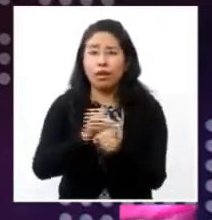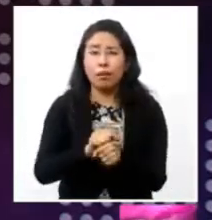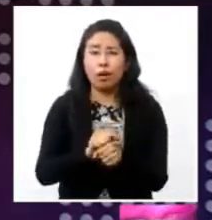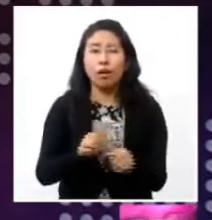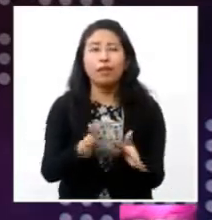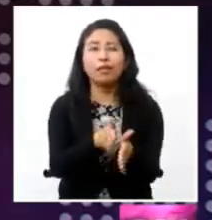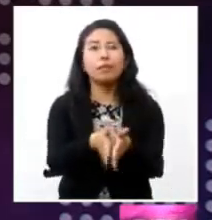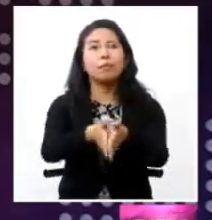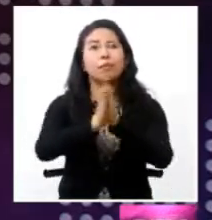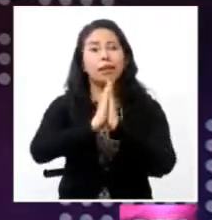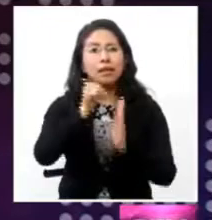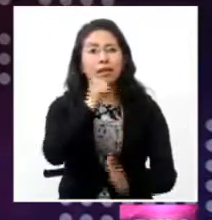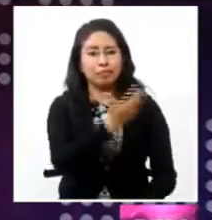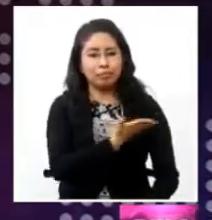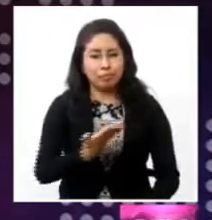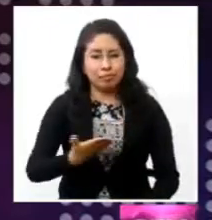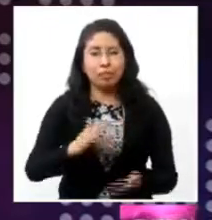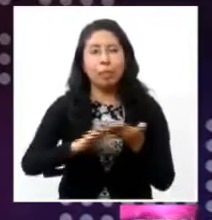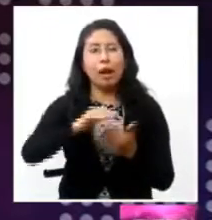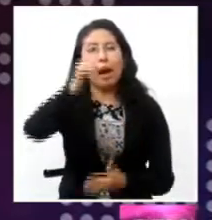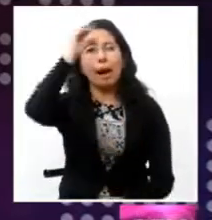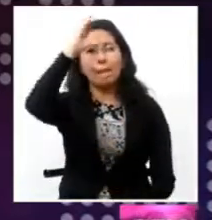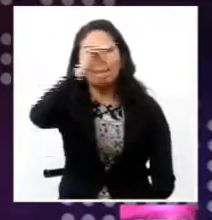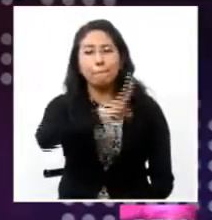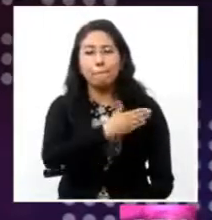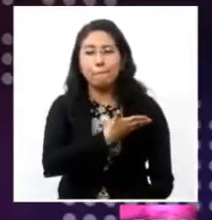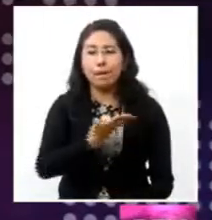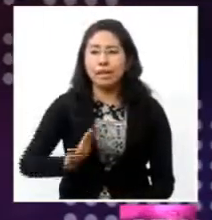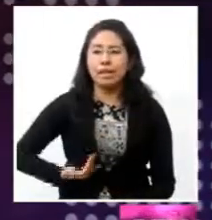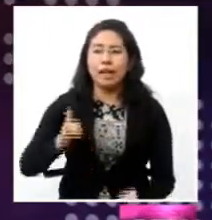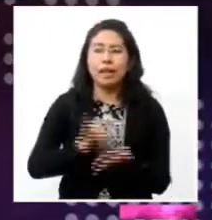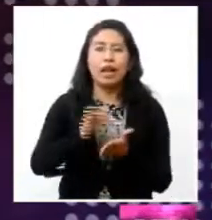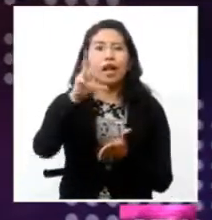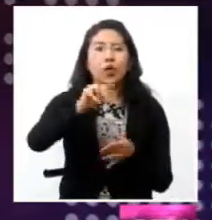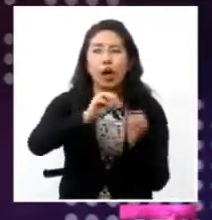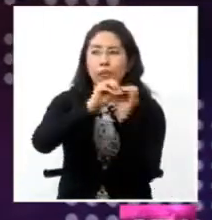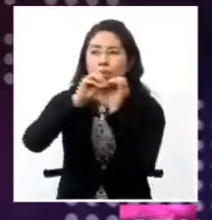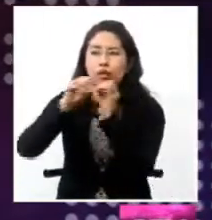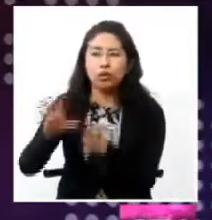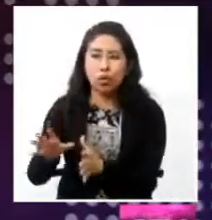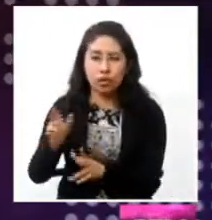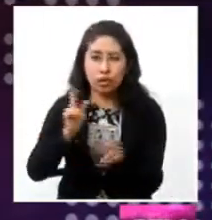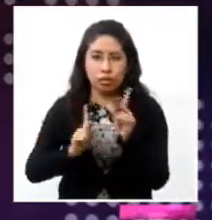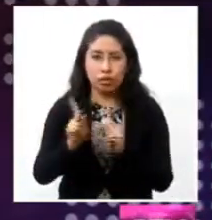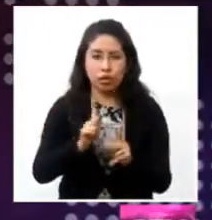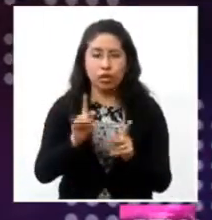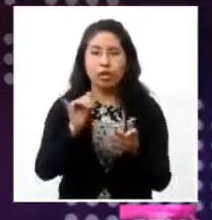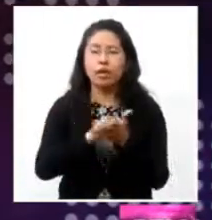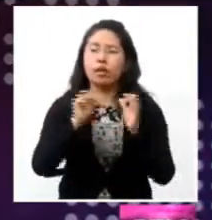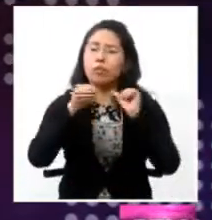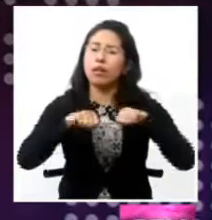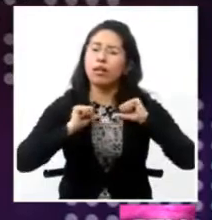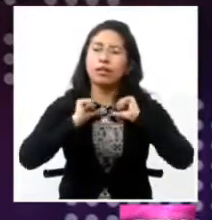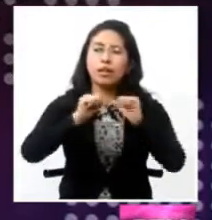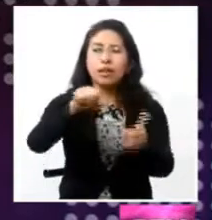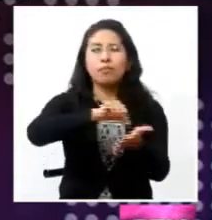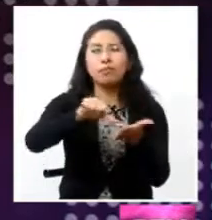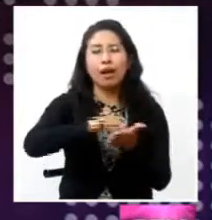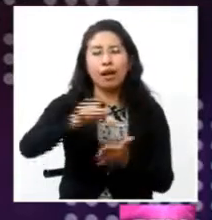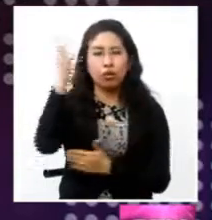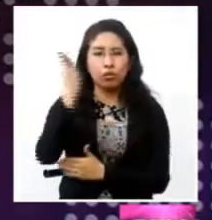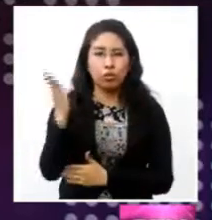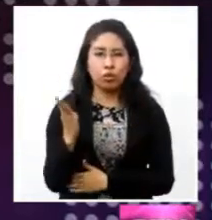presidente electo de que no abandone a la población y se continúe ayudándolos con estos pagos mientras